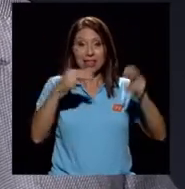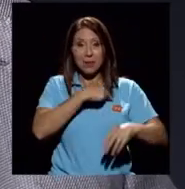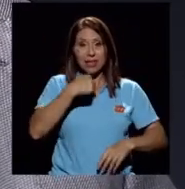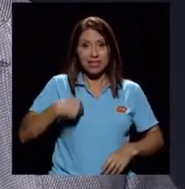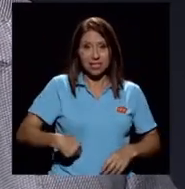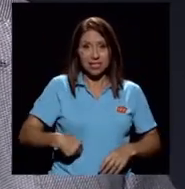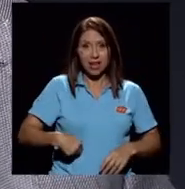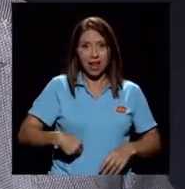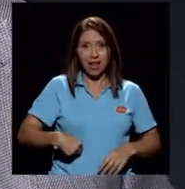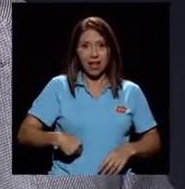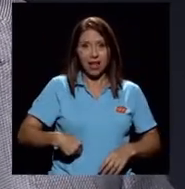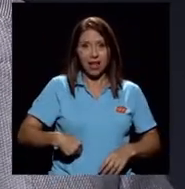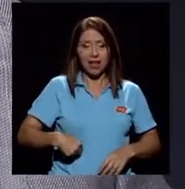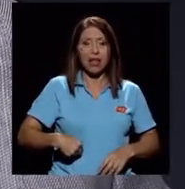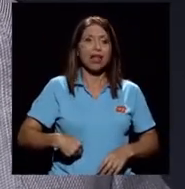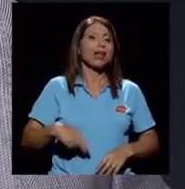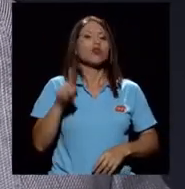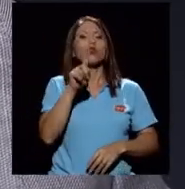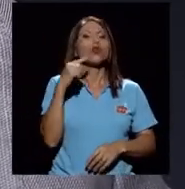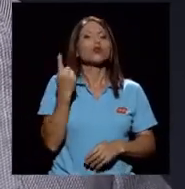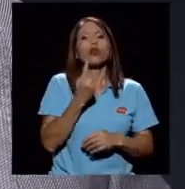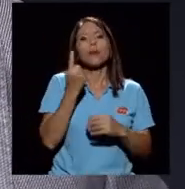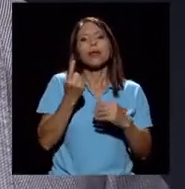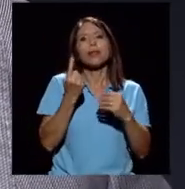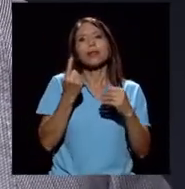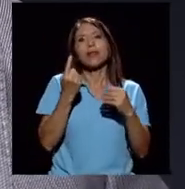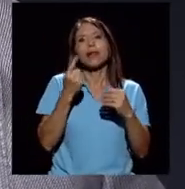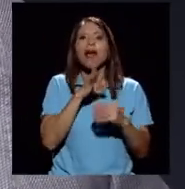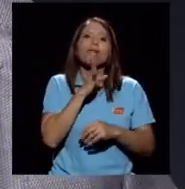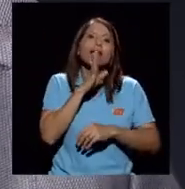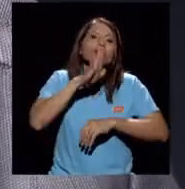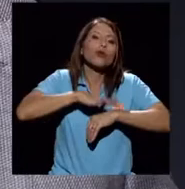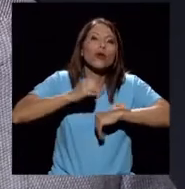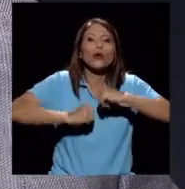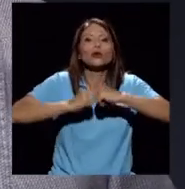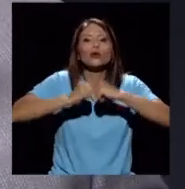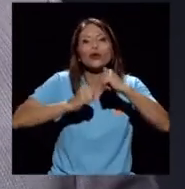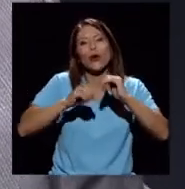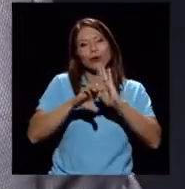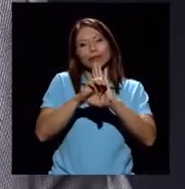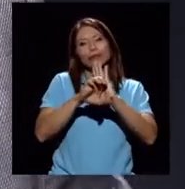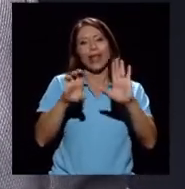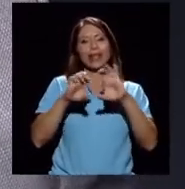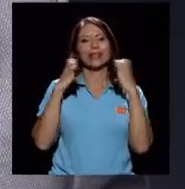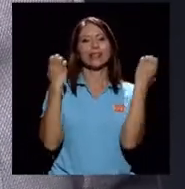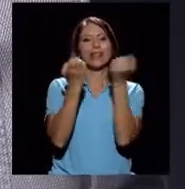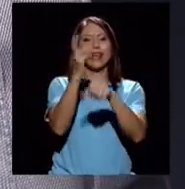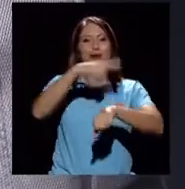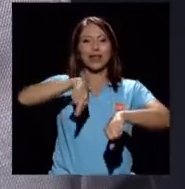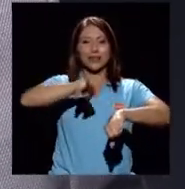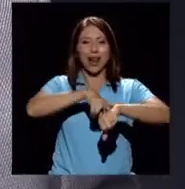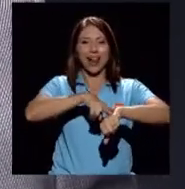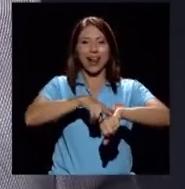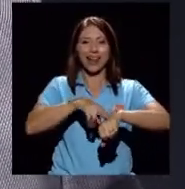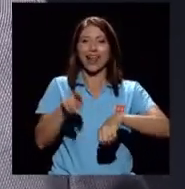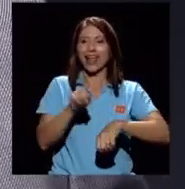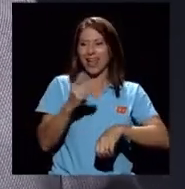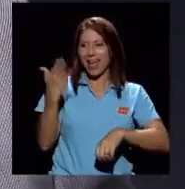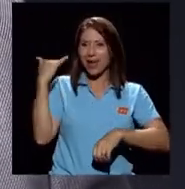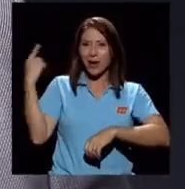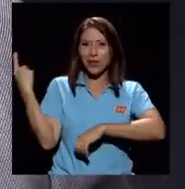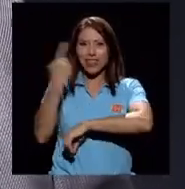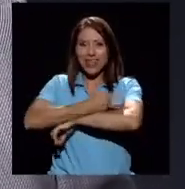para la original de americana va más allá de cosas como el estado nacional latinos es más el río estado yendo que